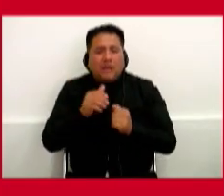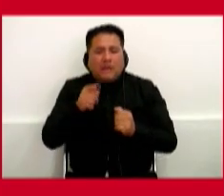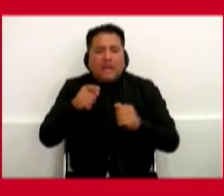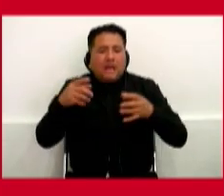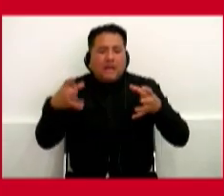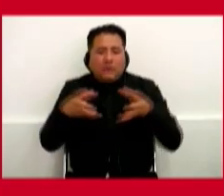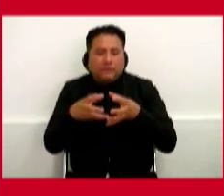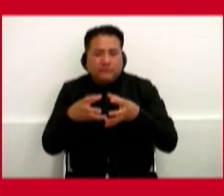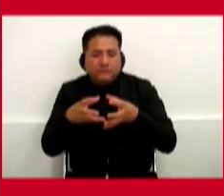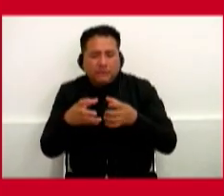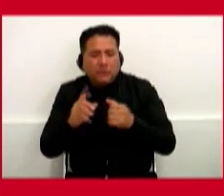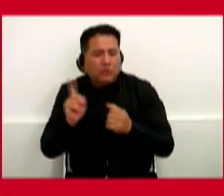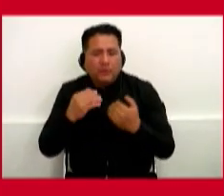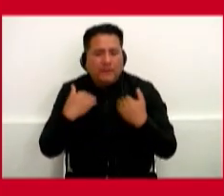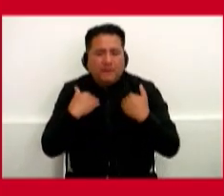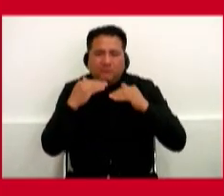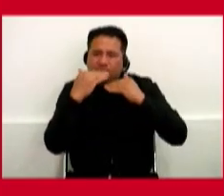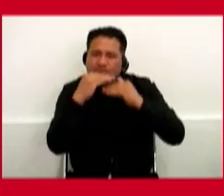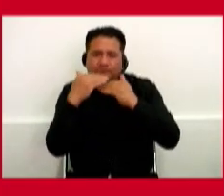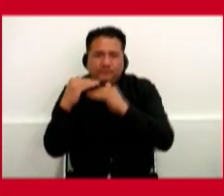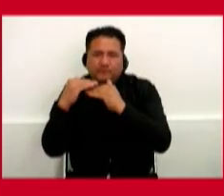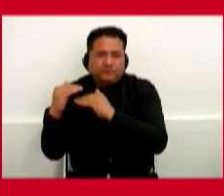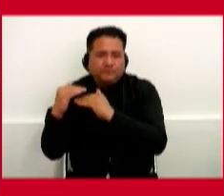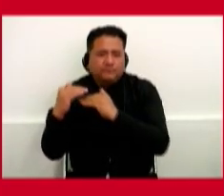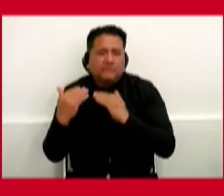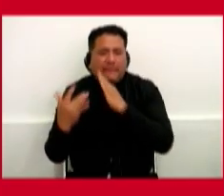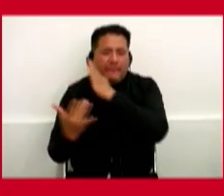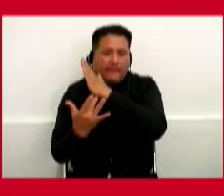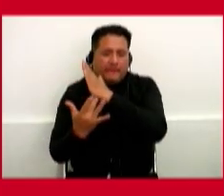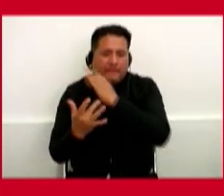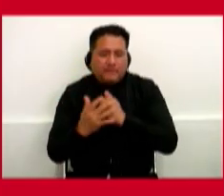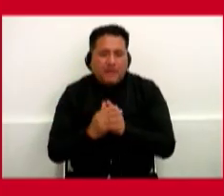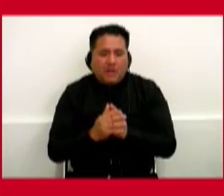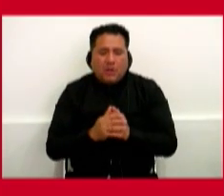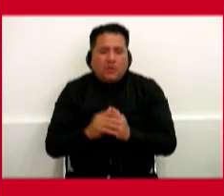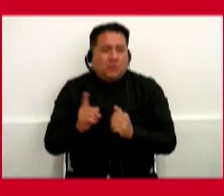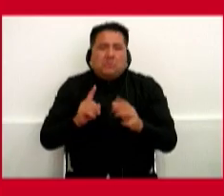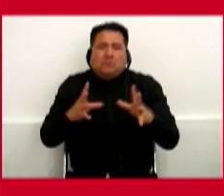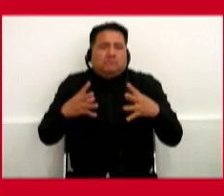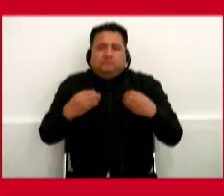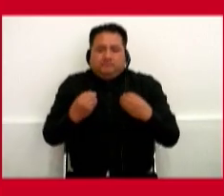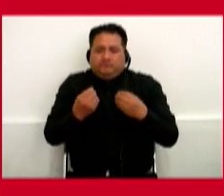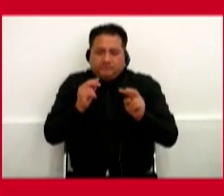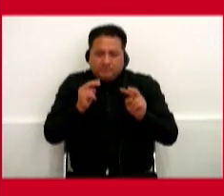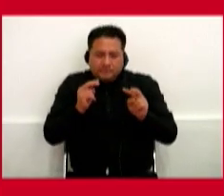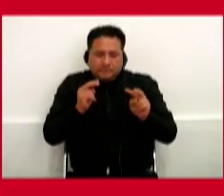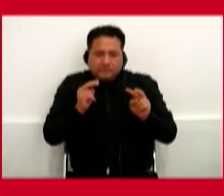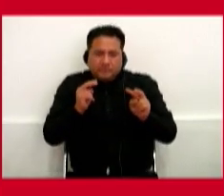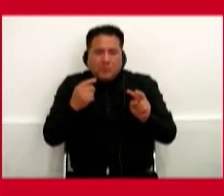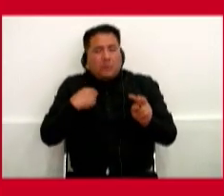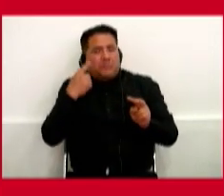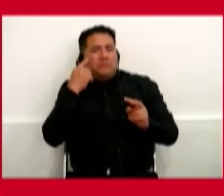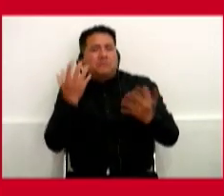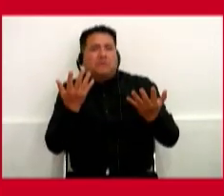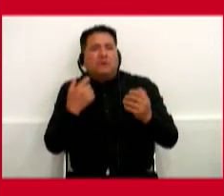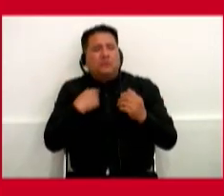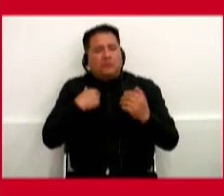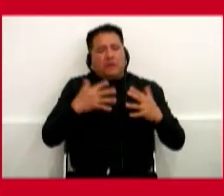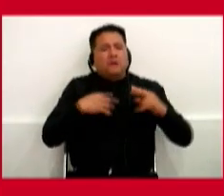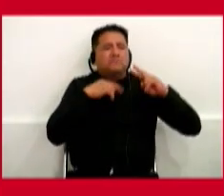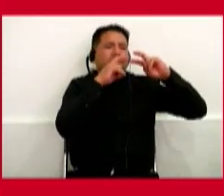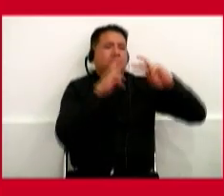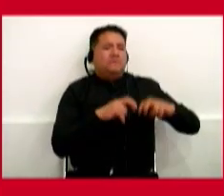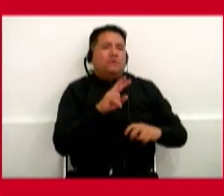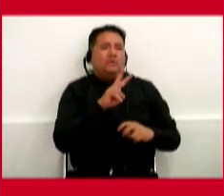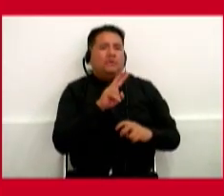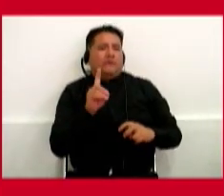limitaciones técnicas, ¿no? Por ejemplo, no es aceptable que pueda decir, yo hice mi análisis en 2D porque